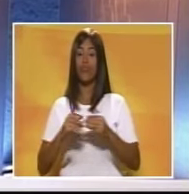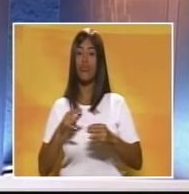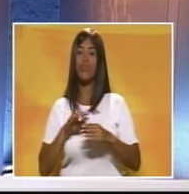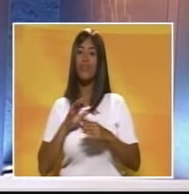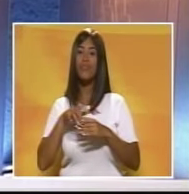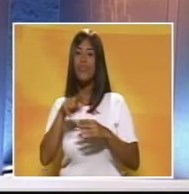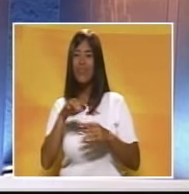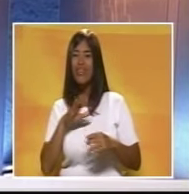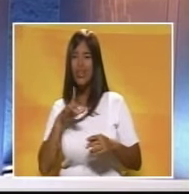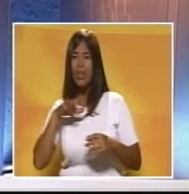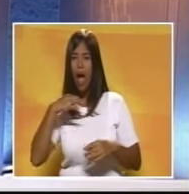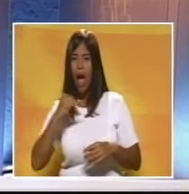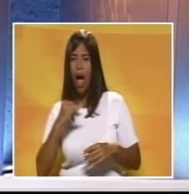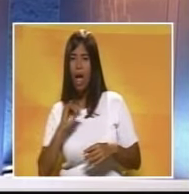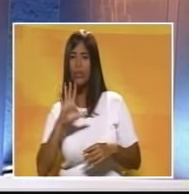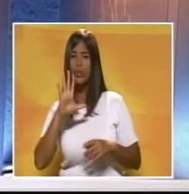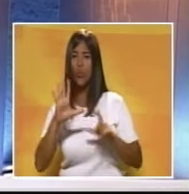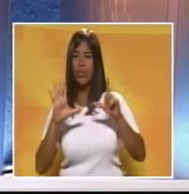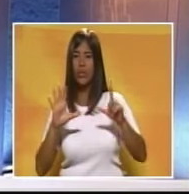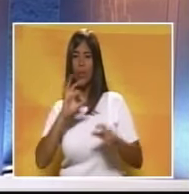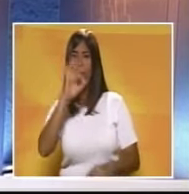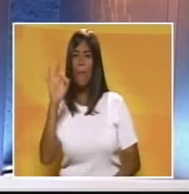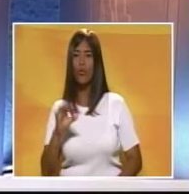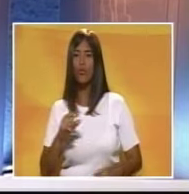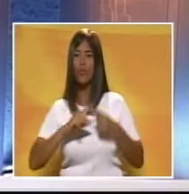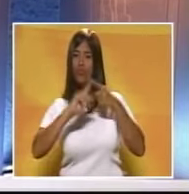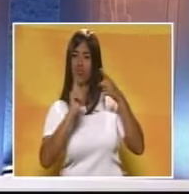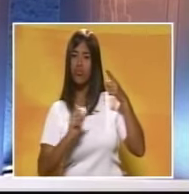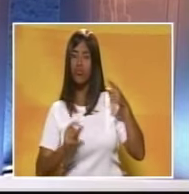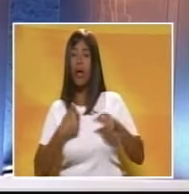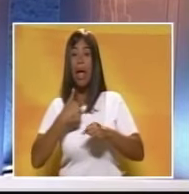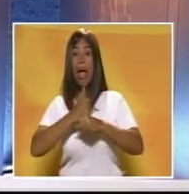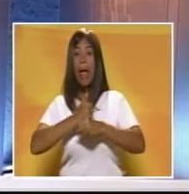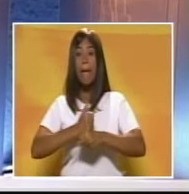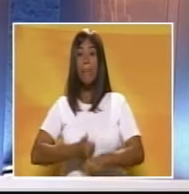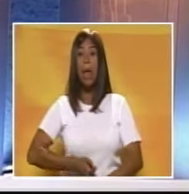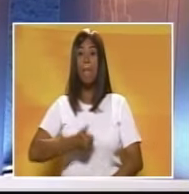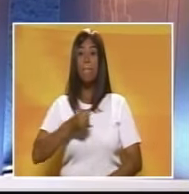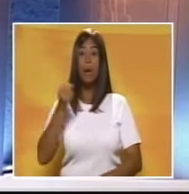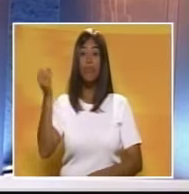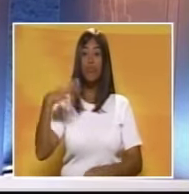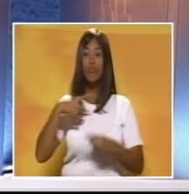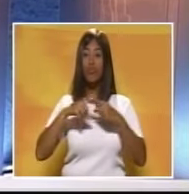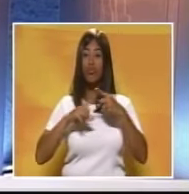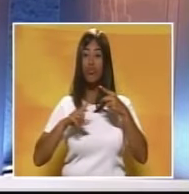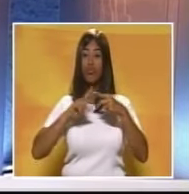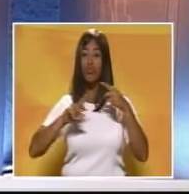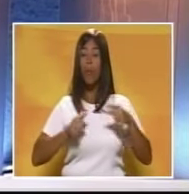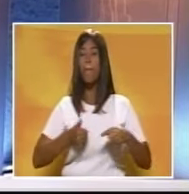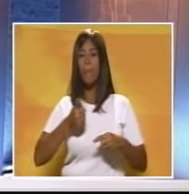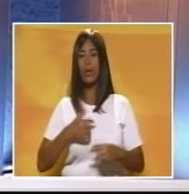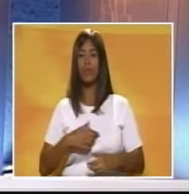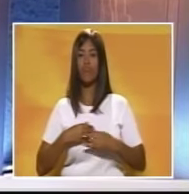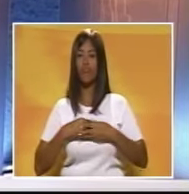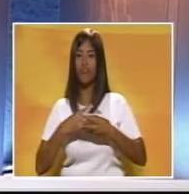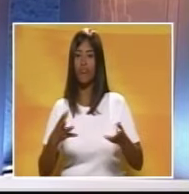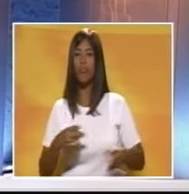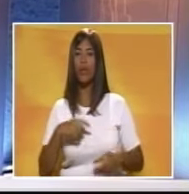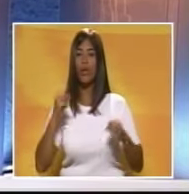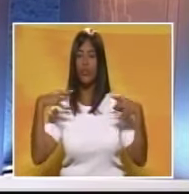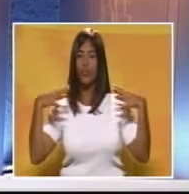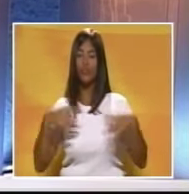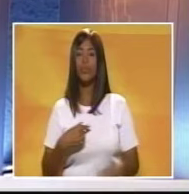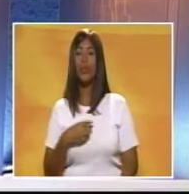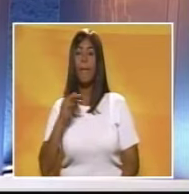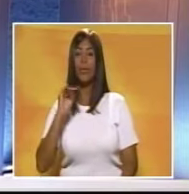el 57% de energización y se encuentra en espera de más megavatios para incrementar la prestación de servicio. Nuestro compañero Emanuel Sereno